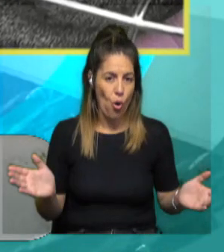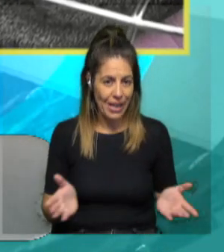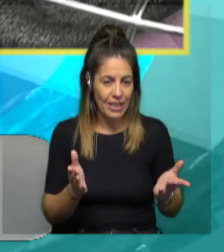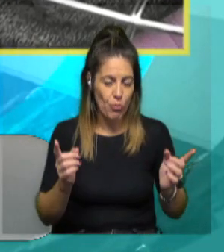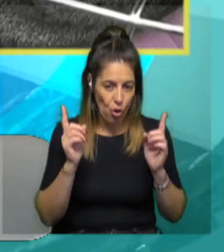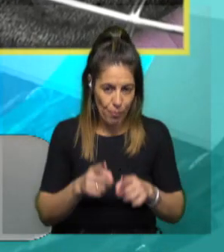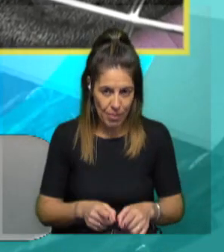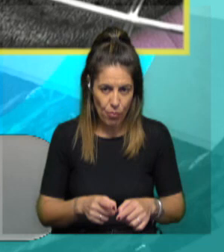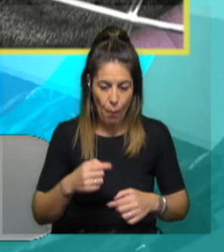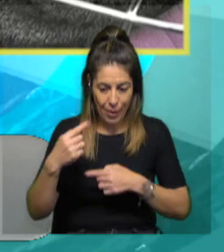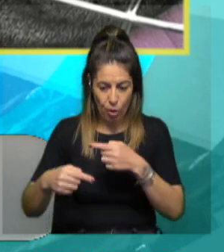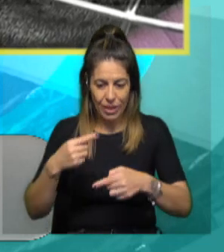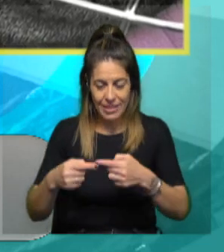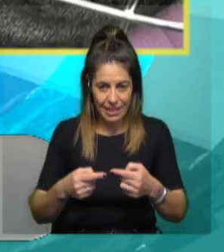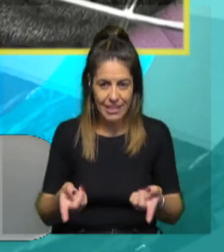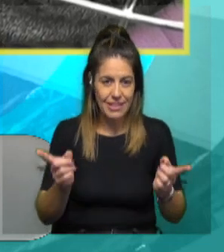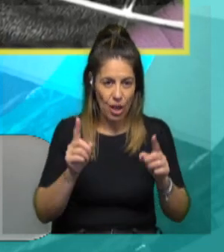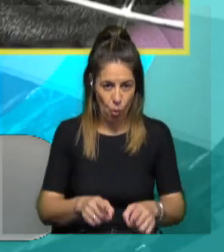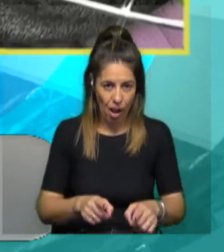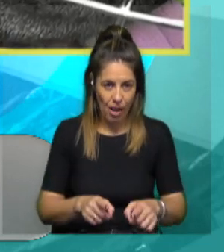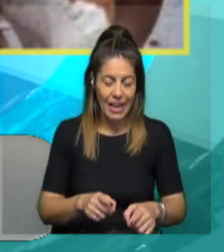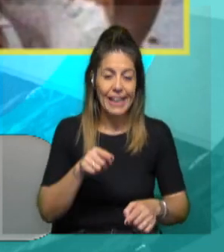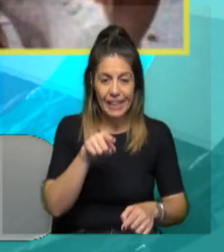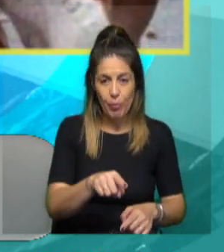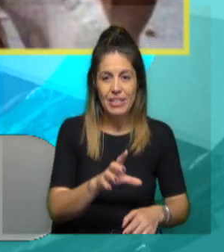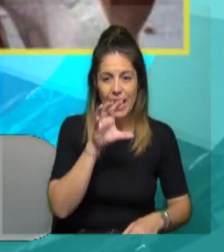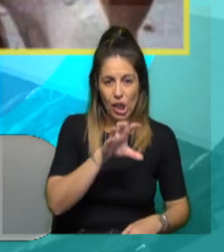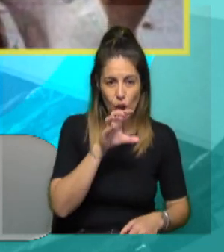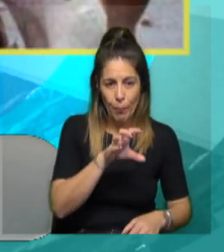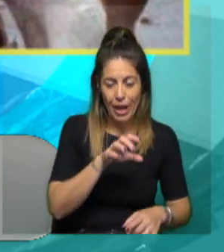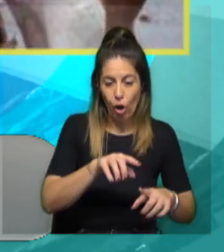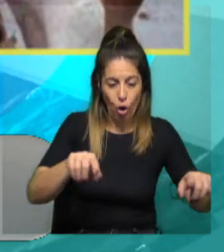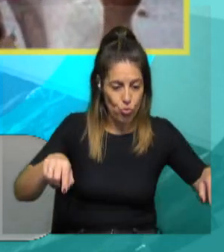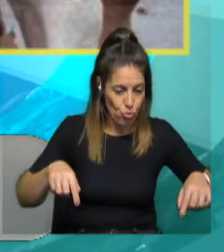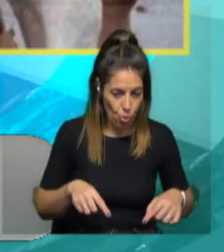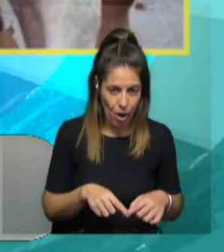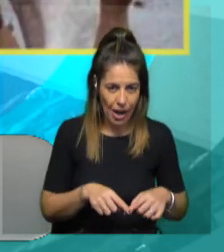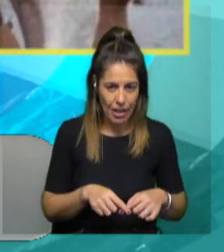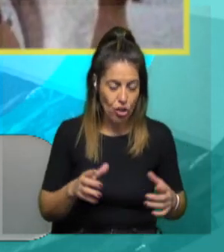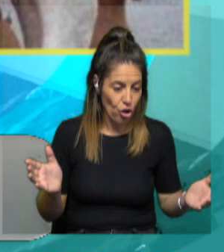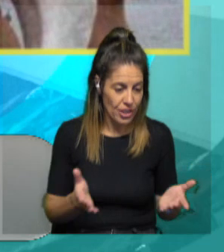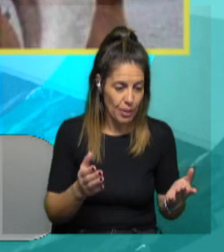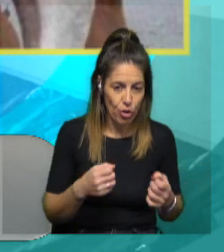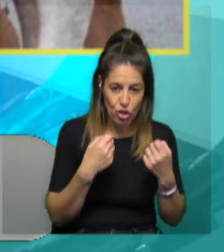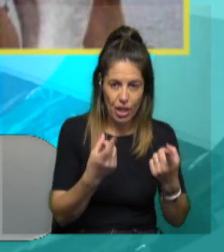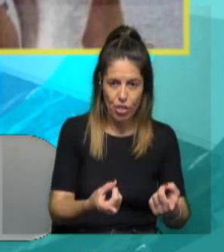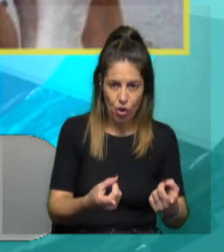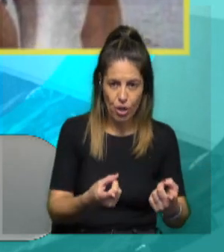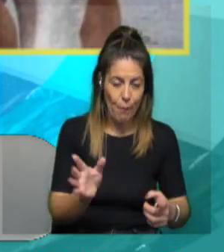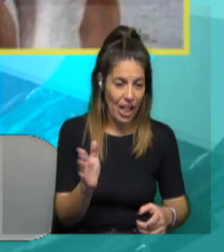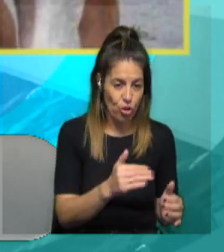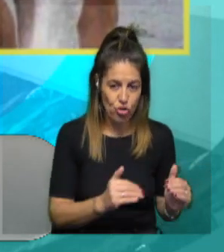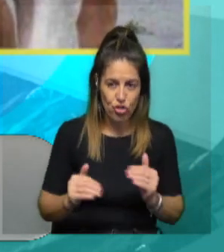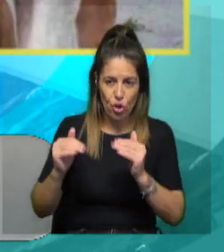menos igual. Y después tener a estos perros en una especie de prop de piscina, en donde los estímulos que yo le doy son para todos